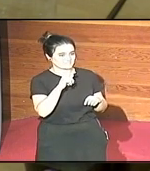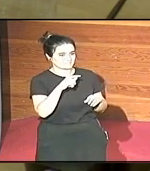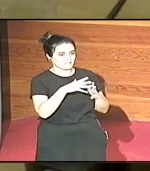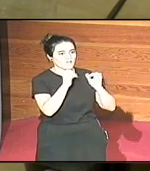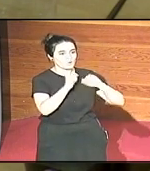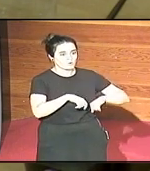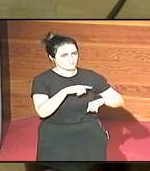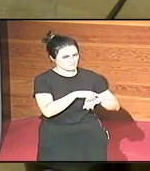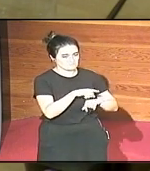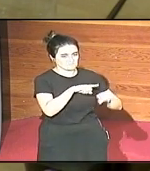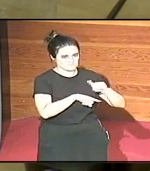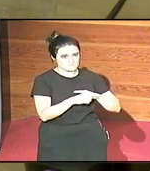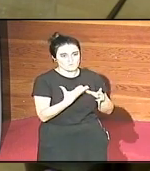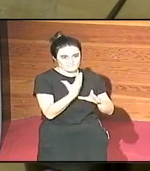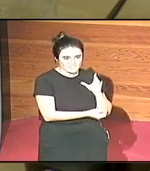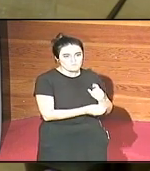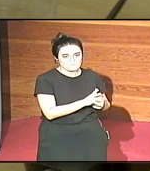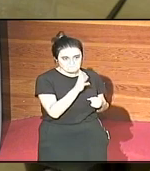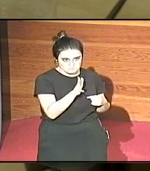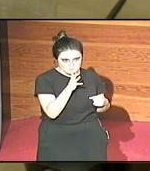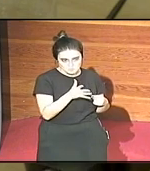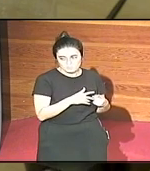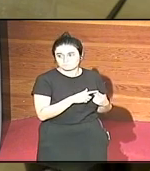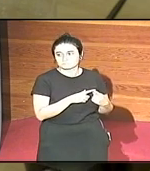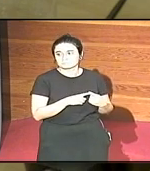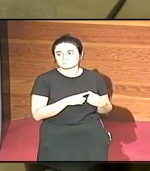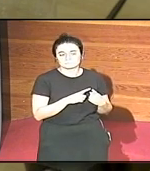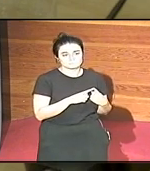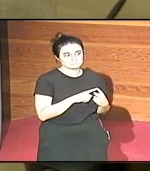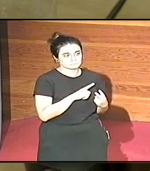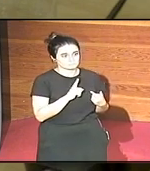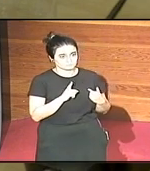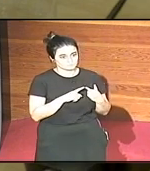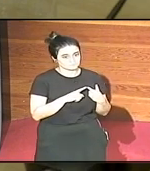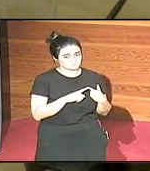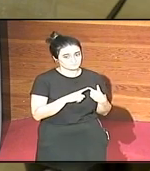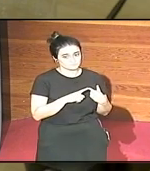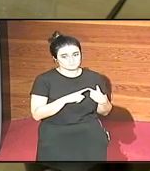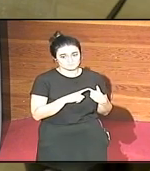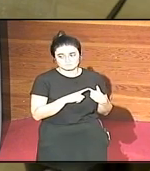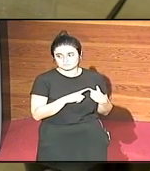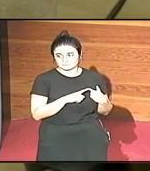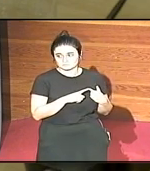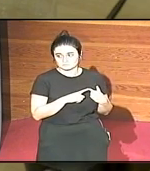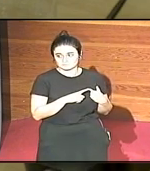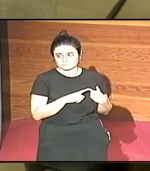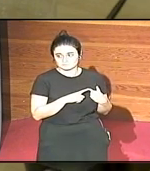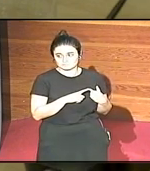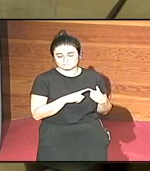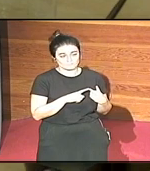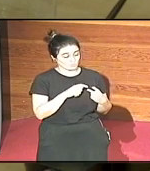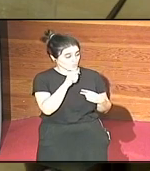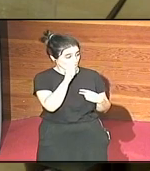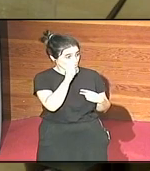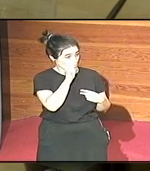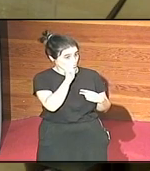¿Qué motivaciones hay? Otra ¿Se puede hablar de que la guerra de Ucrania no